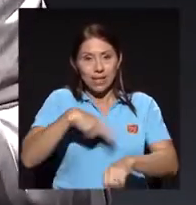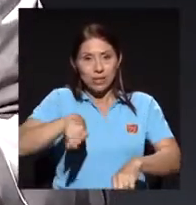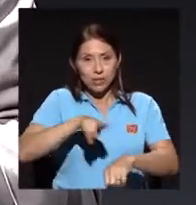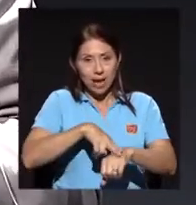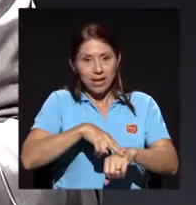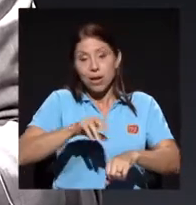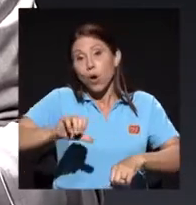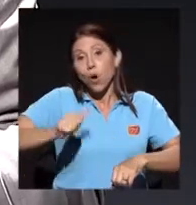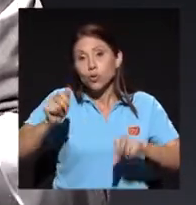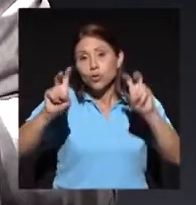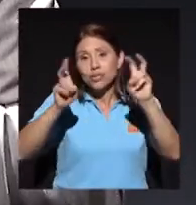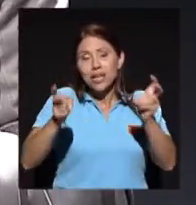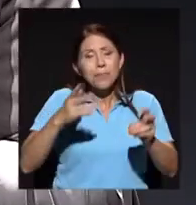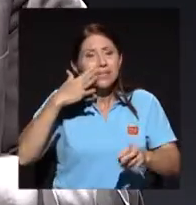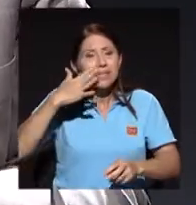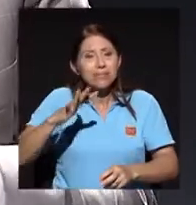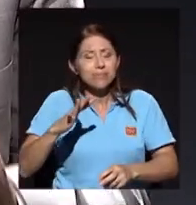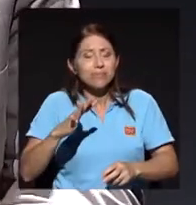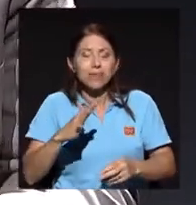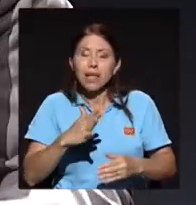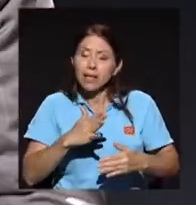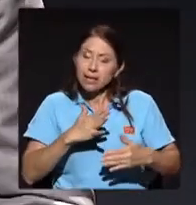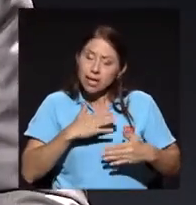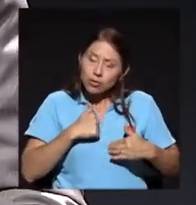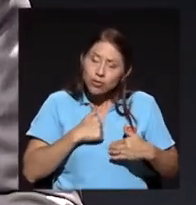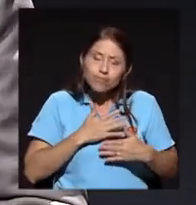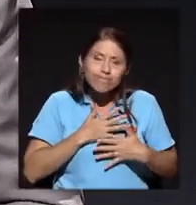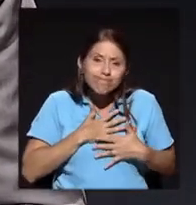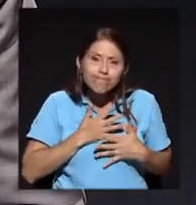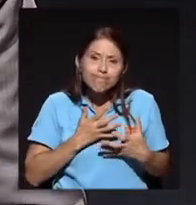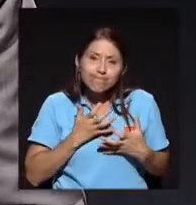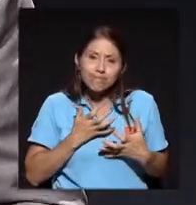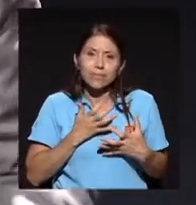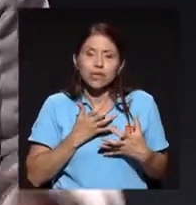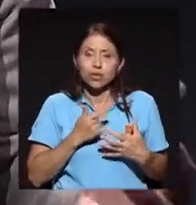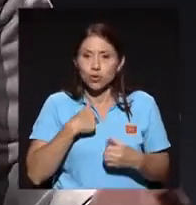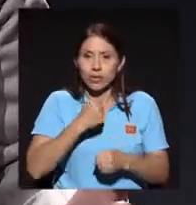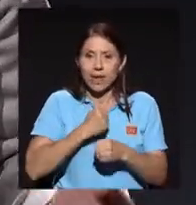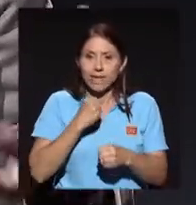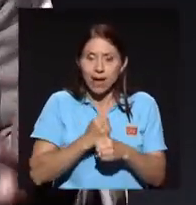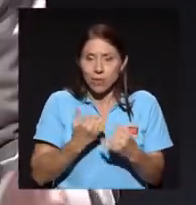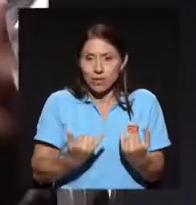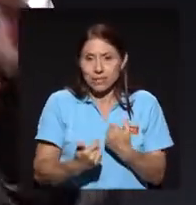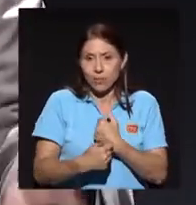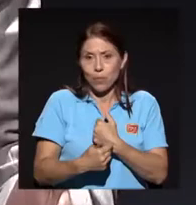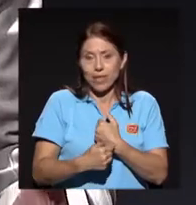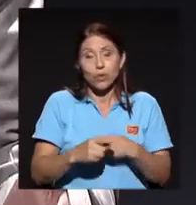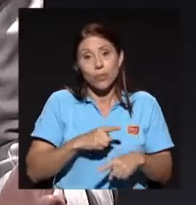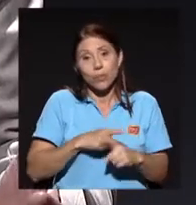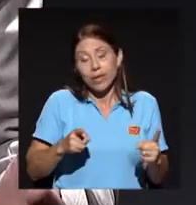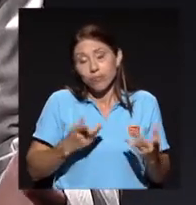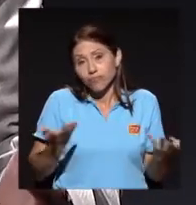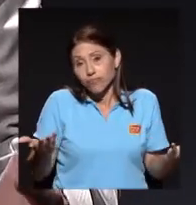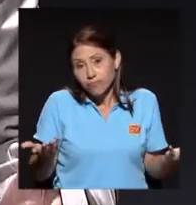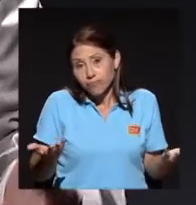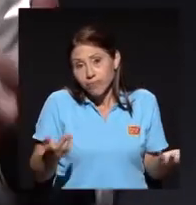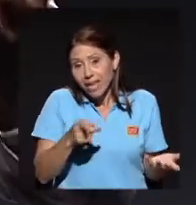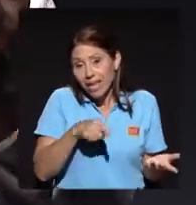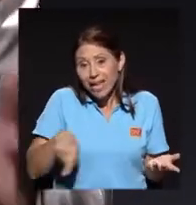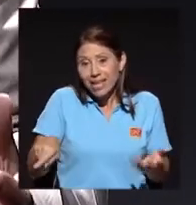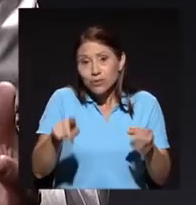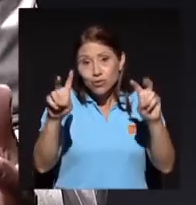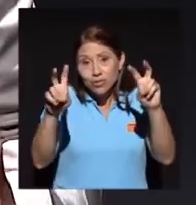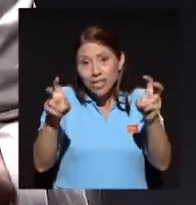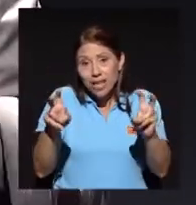muy cercanos a mi corazón con los que yo trabajo directamente en este momento pero bueno no fueron levantados por los partidos